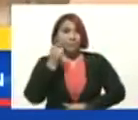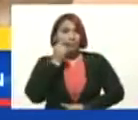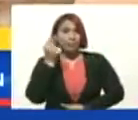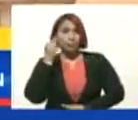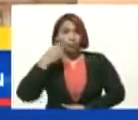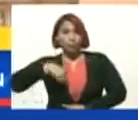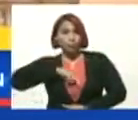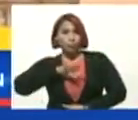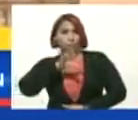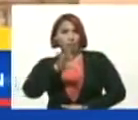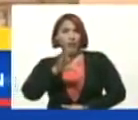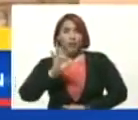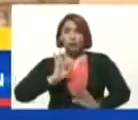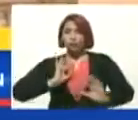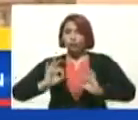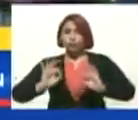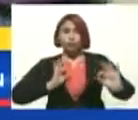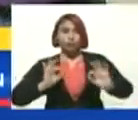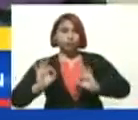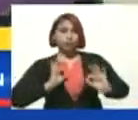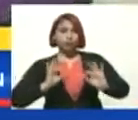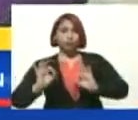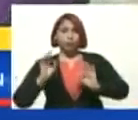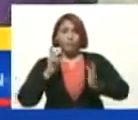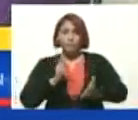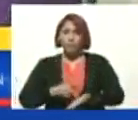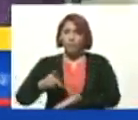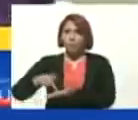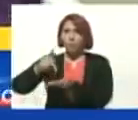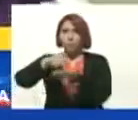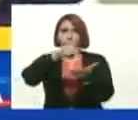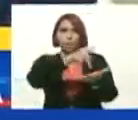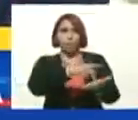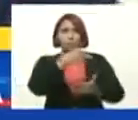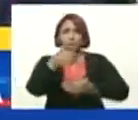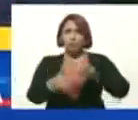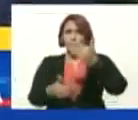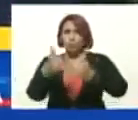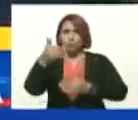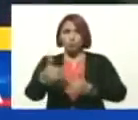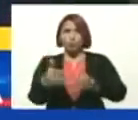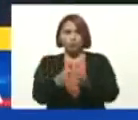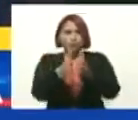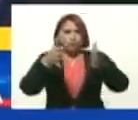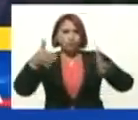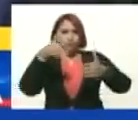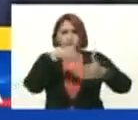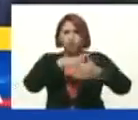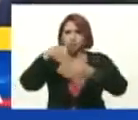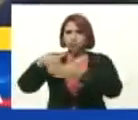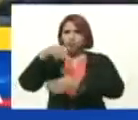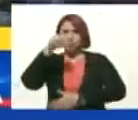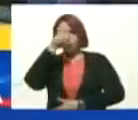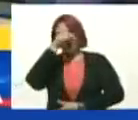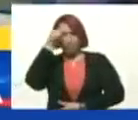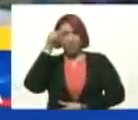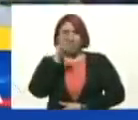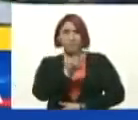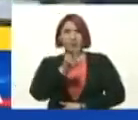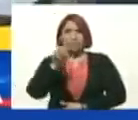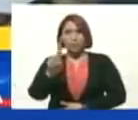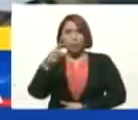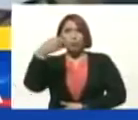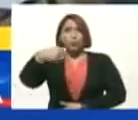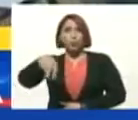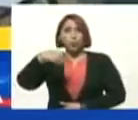país a prepararse para participar en el proceso de megaelecciones del domingo 21 de